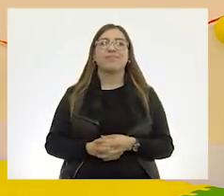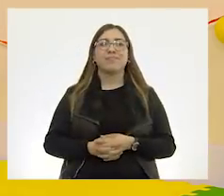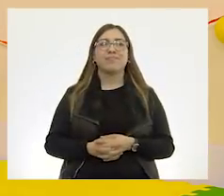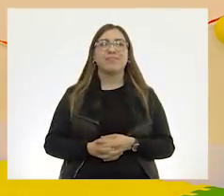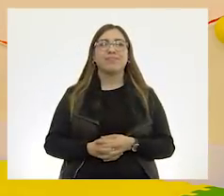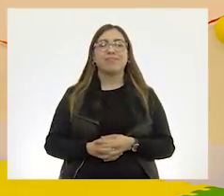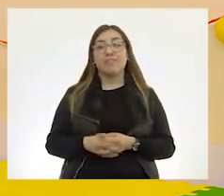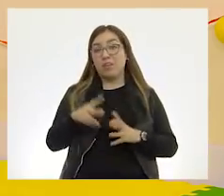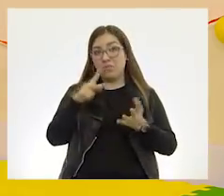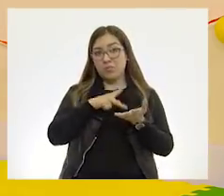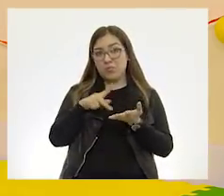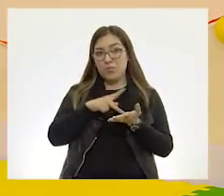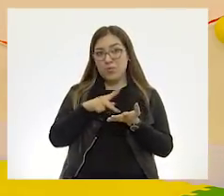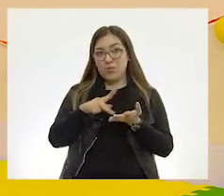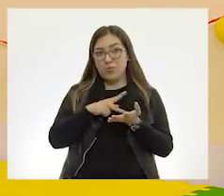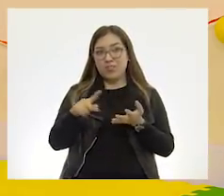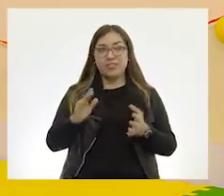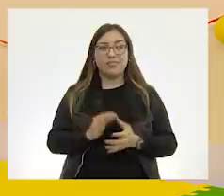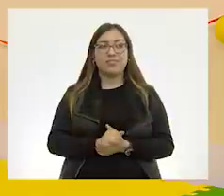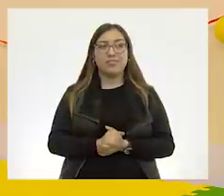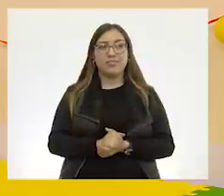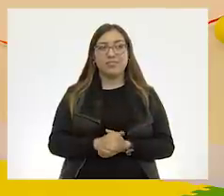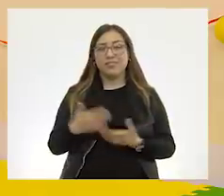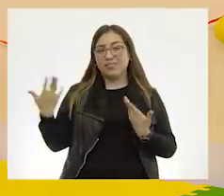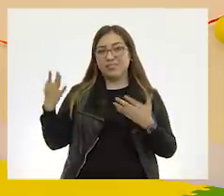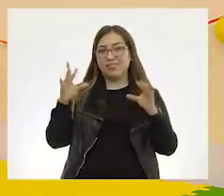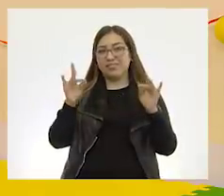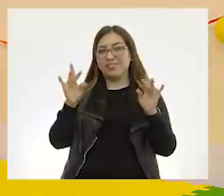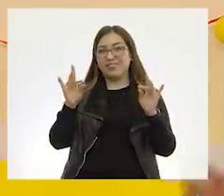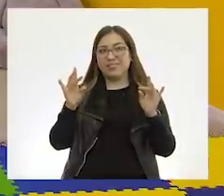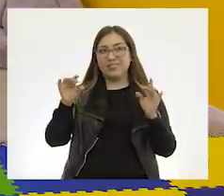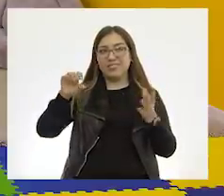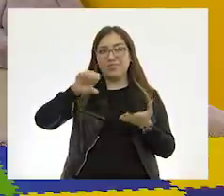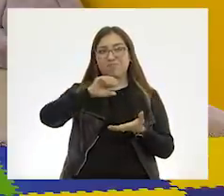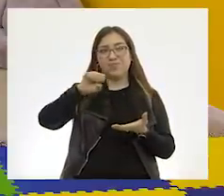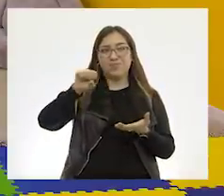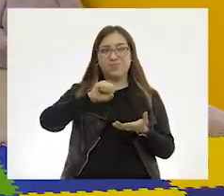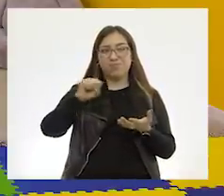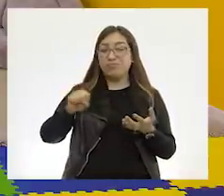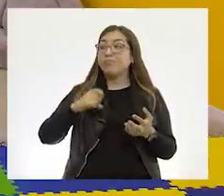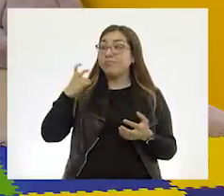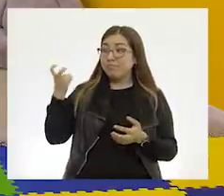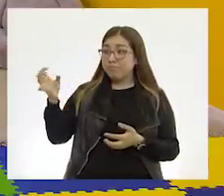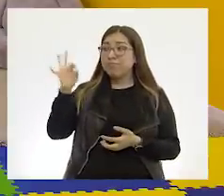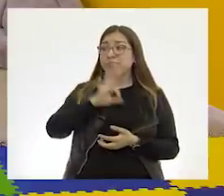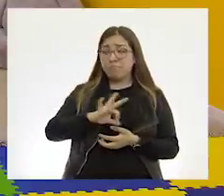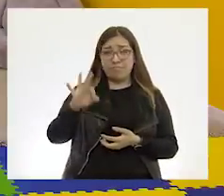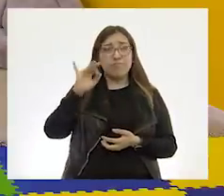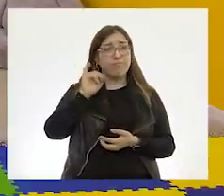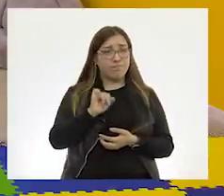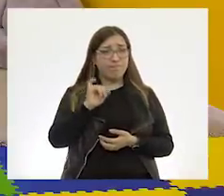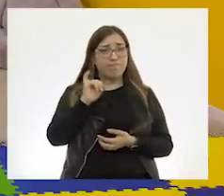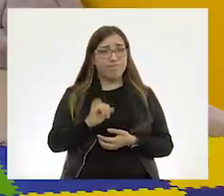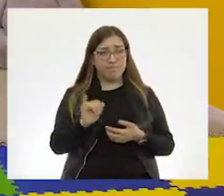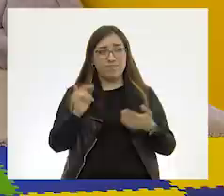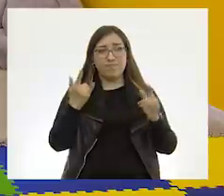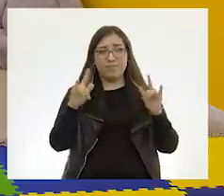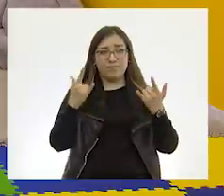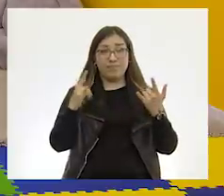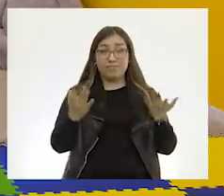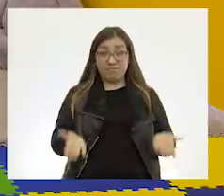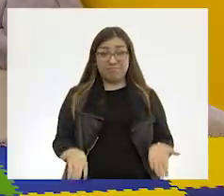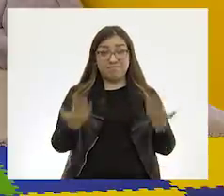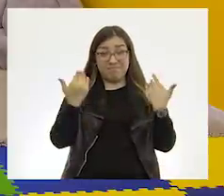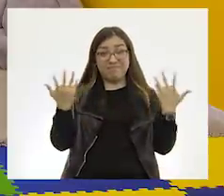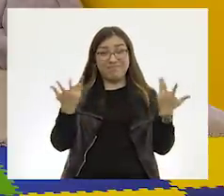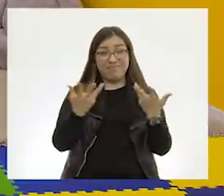unos plumones y pegamento. Con esto podemos hacer un títere. Pues, manos